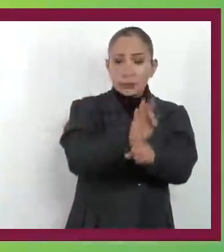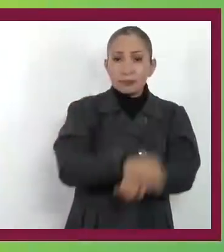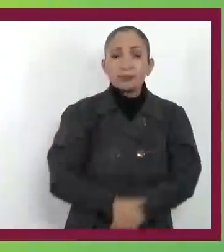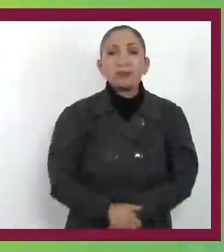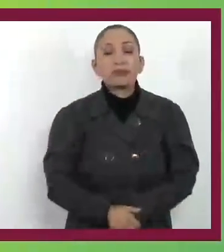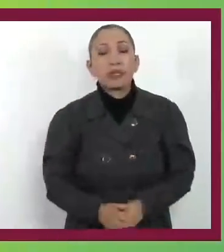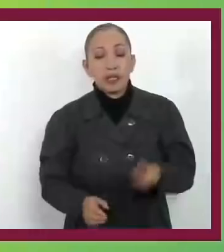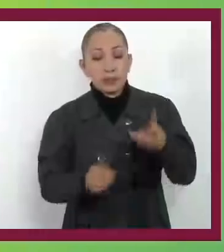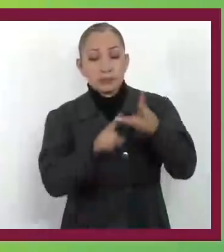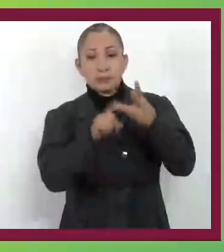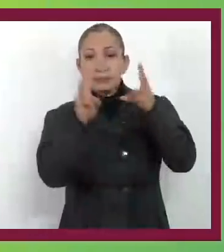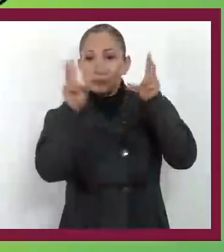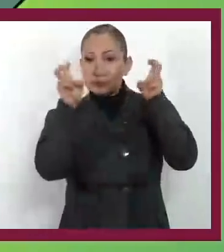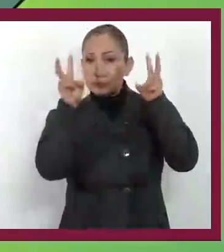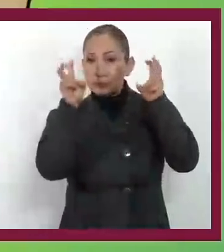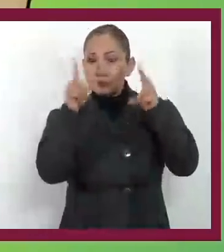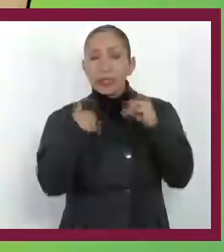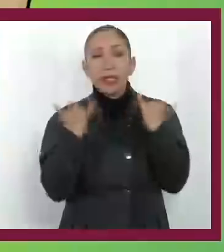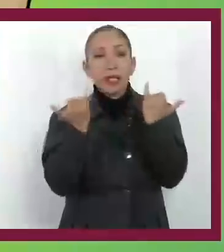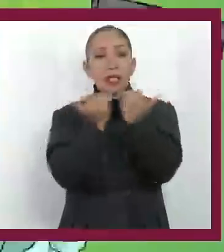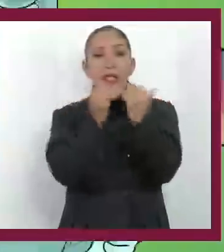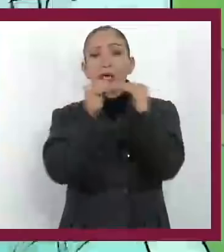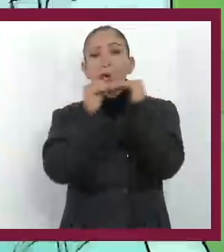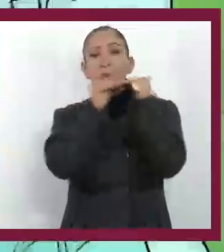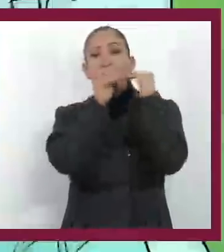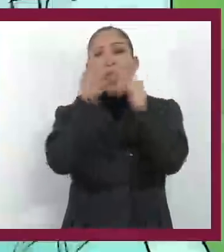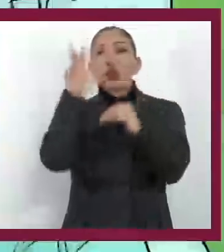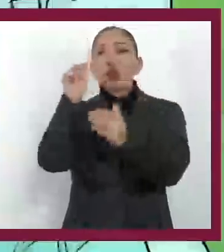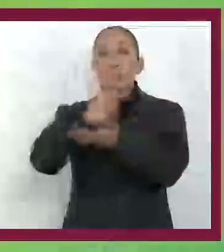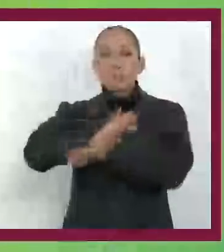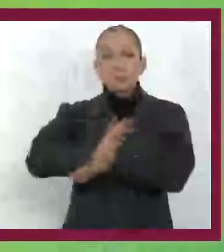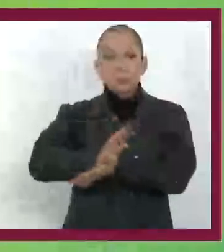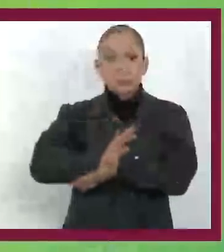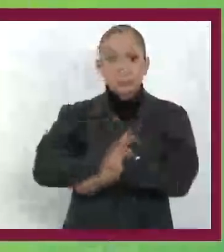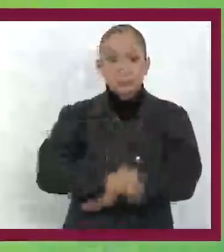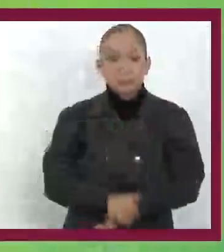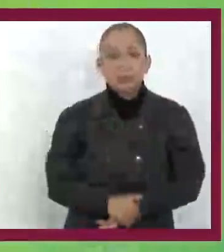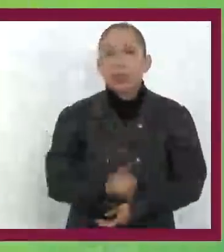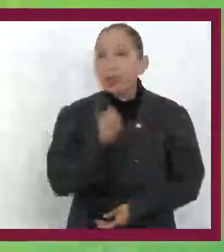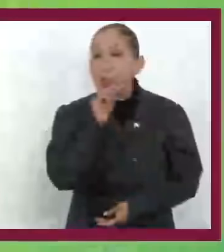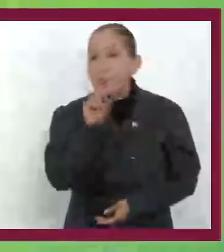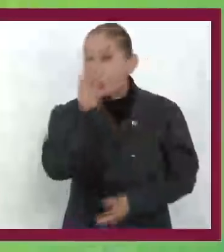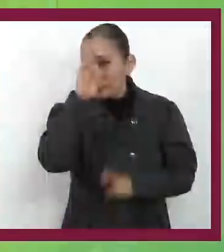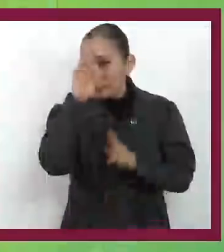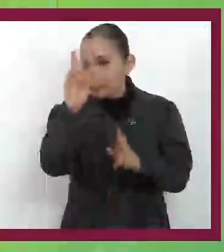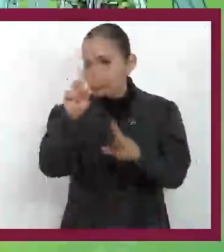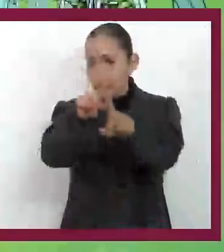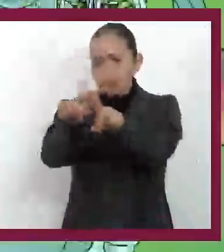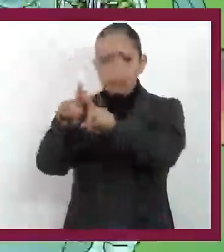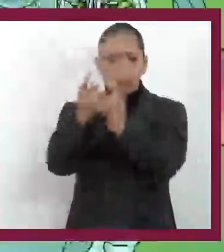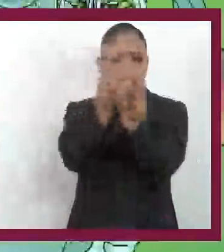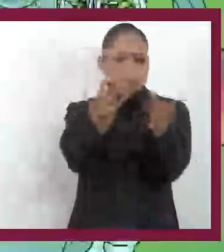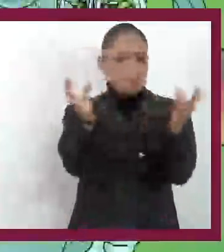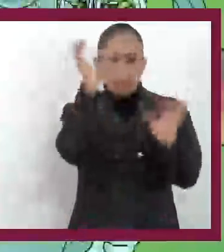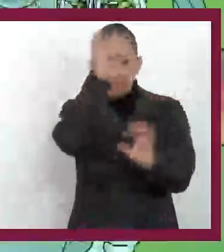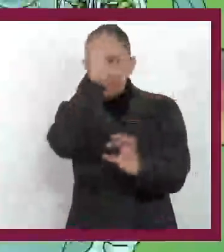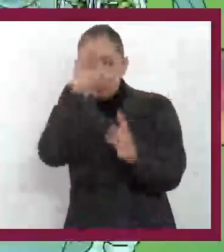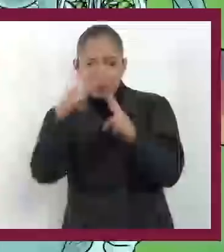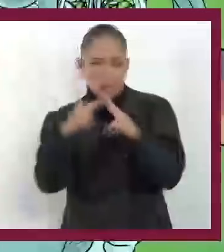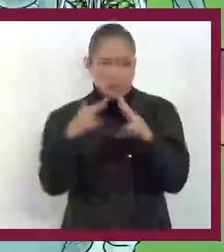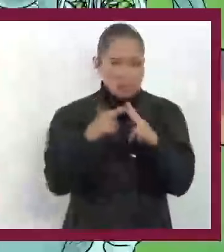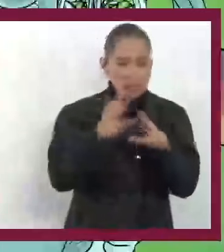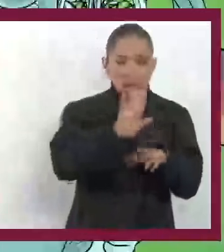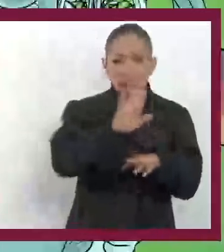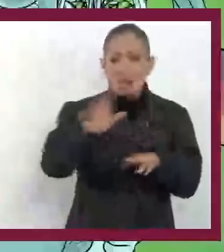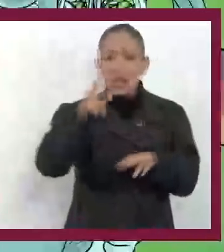El tercer título es sobre la igualdad y la no discriminación, así como el respeto de la diversidad cultural, religiosa